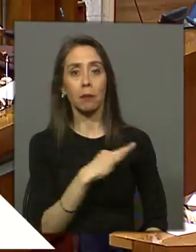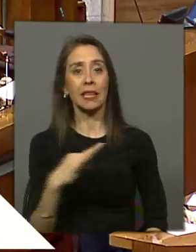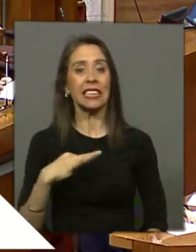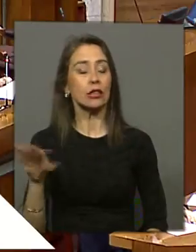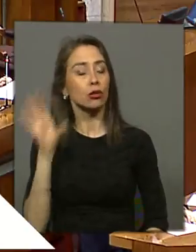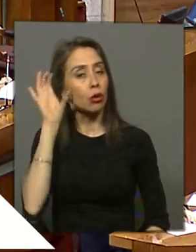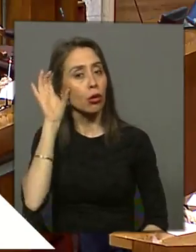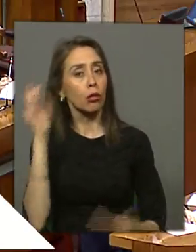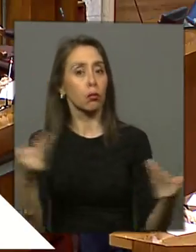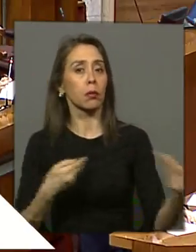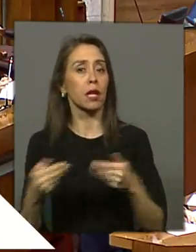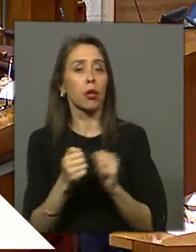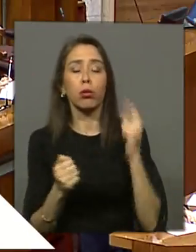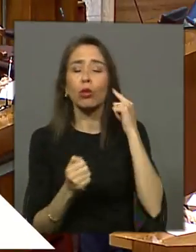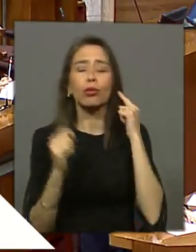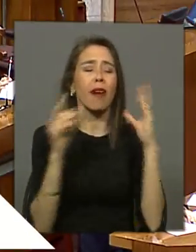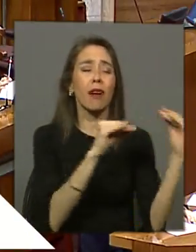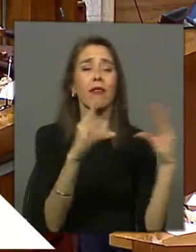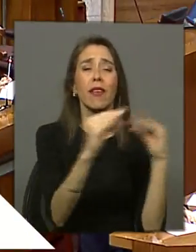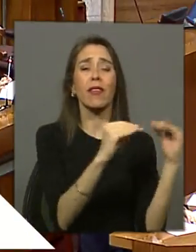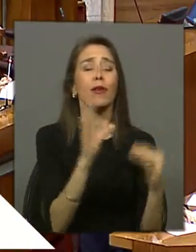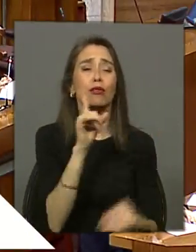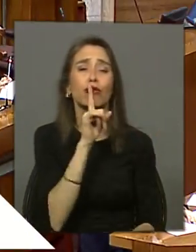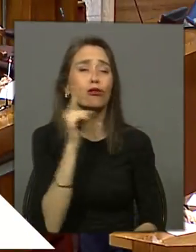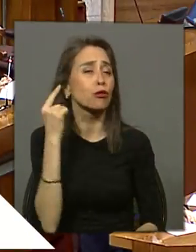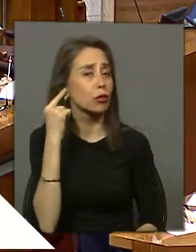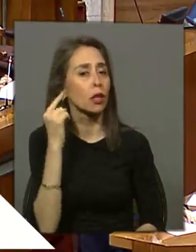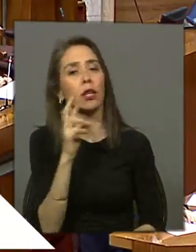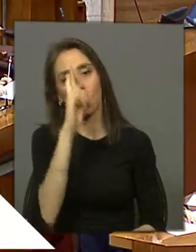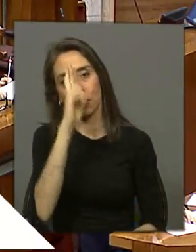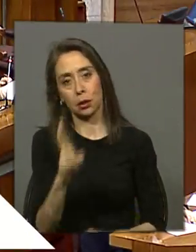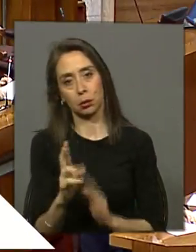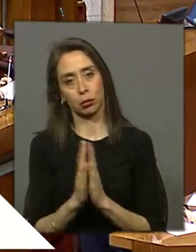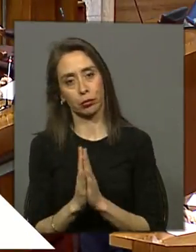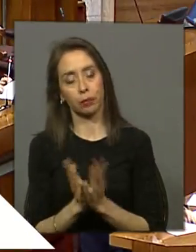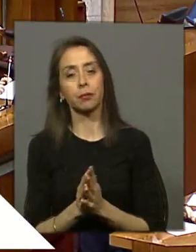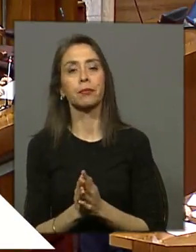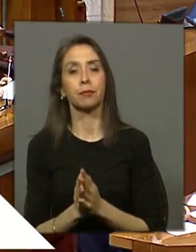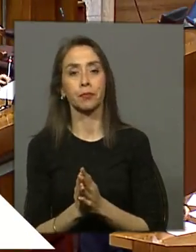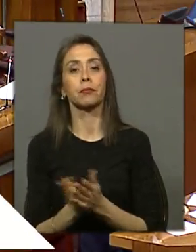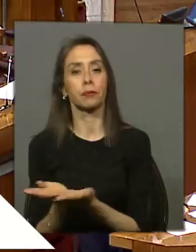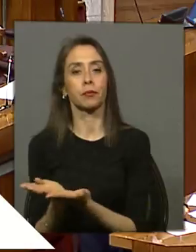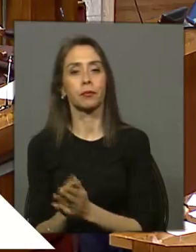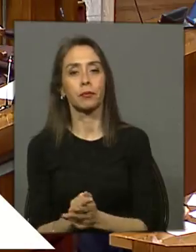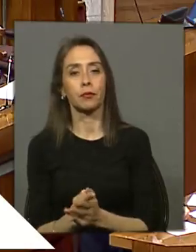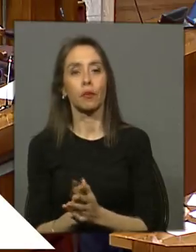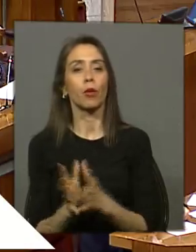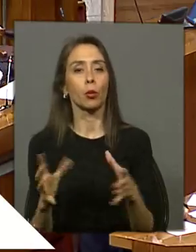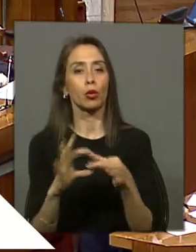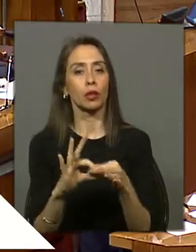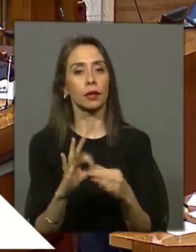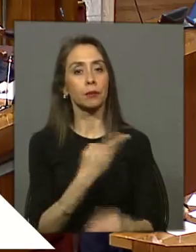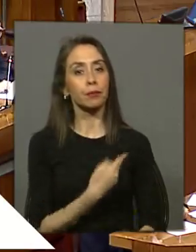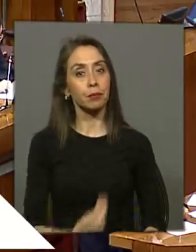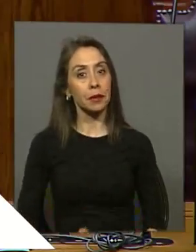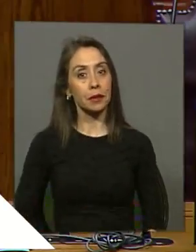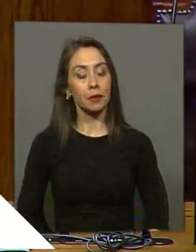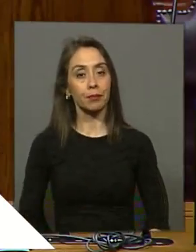escuchar. Le agradecería por dar el debido respeto. Señor Ministro, tiene la palabra. Muchas gracias, Presidente.